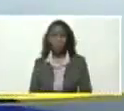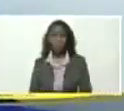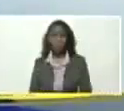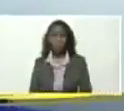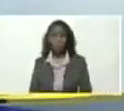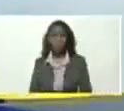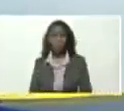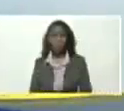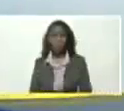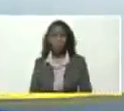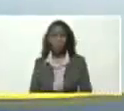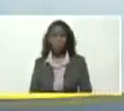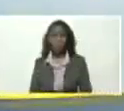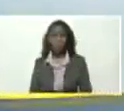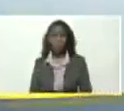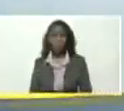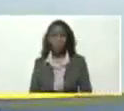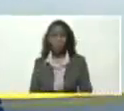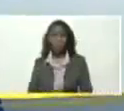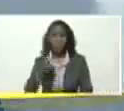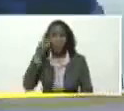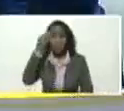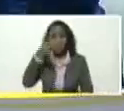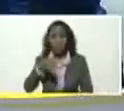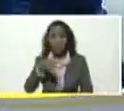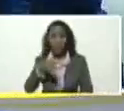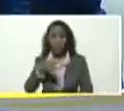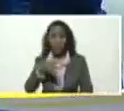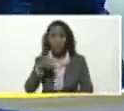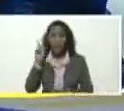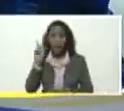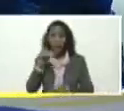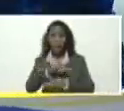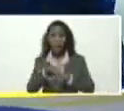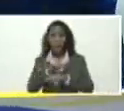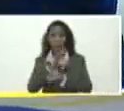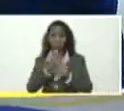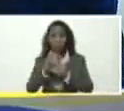han... Creo que Ernesto continúa hablando.